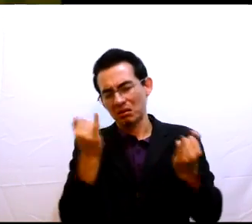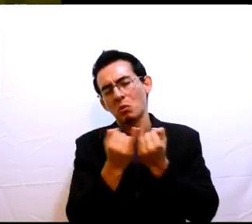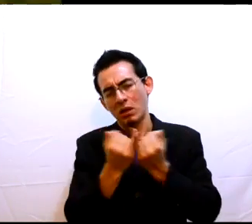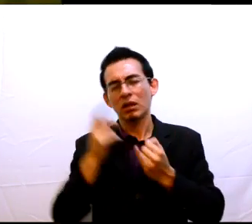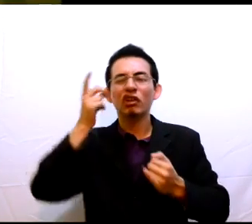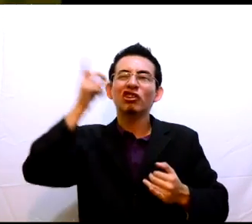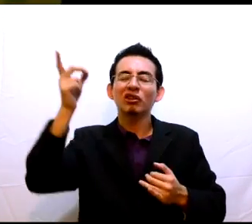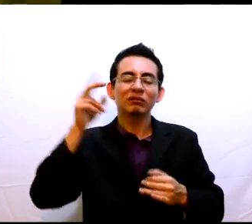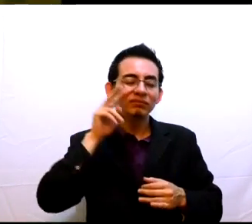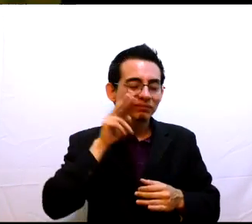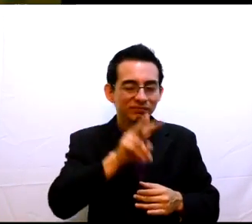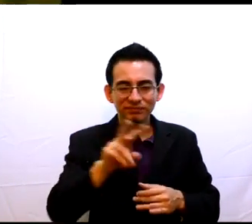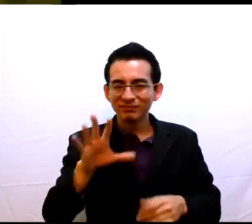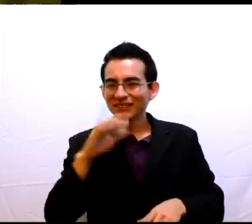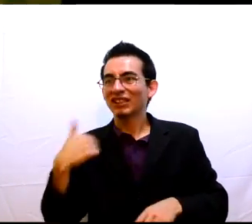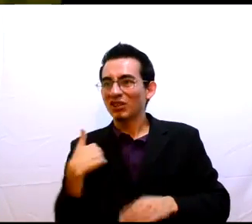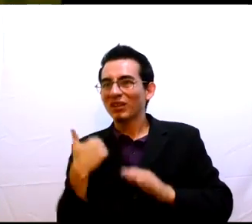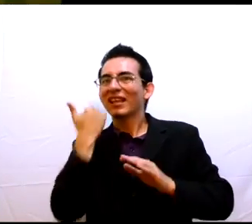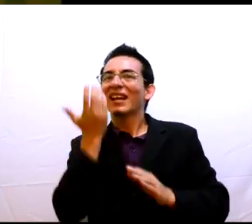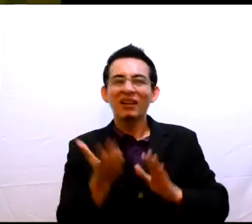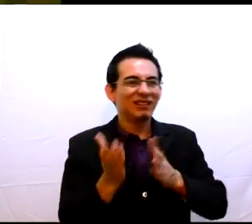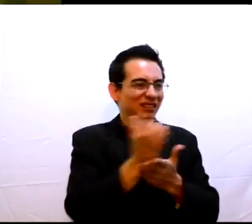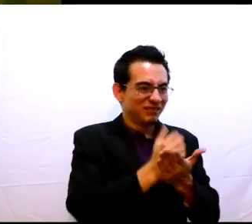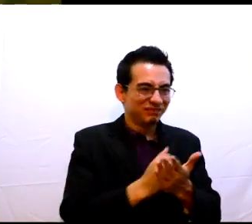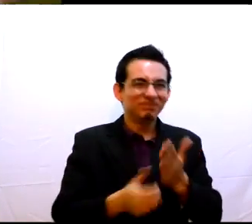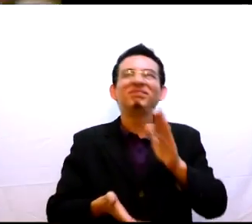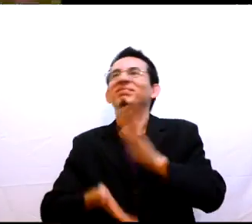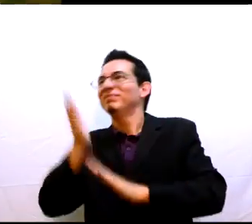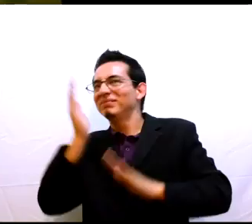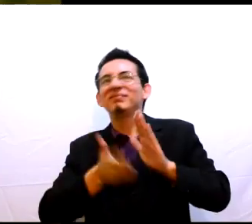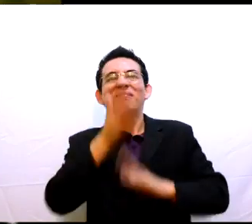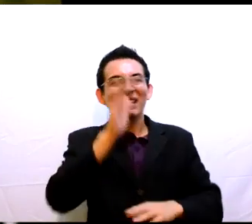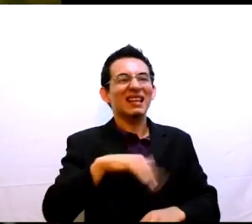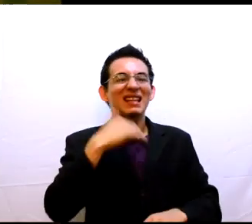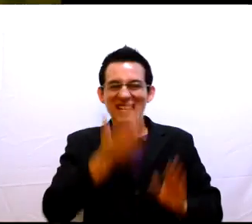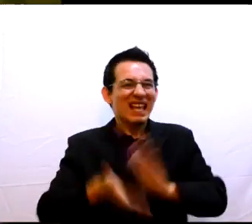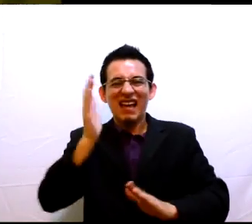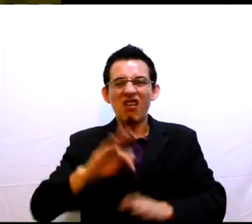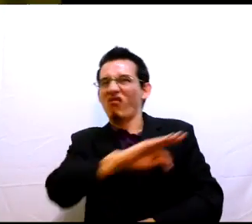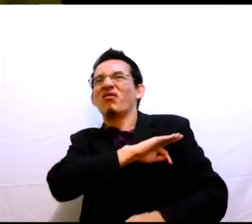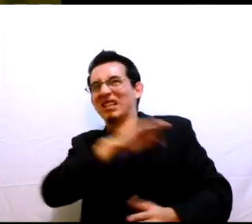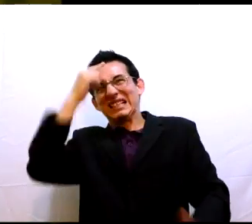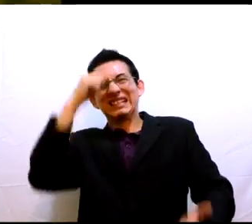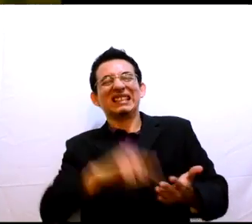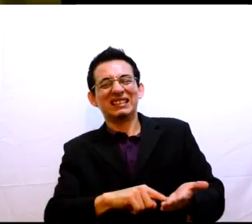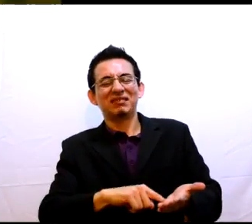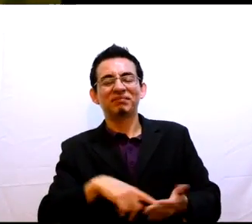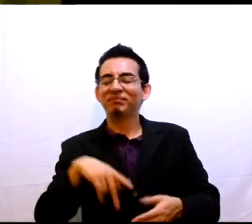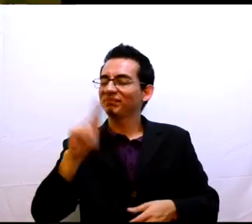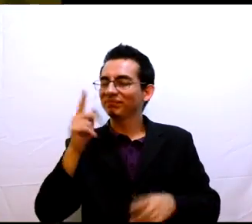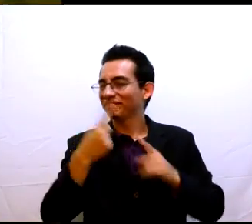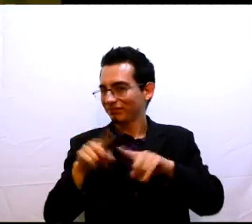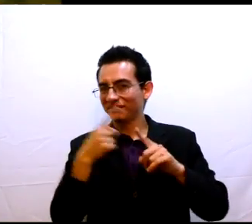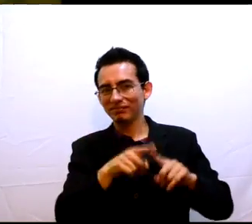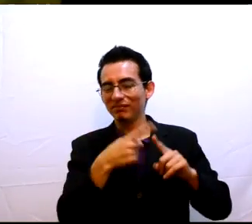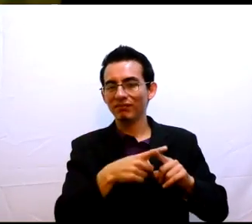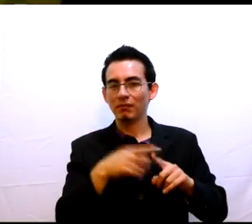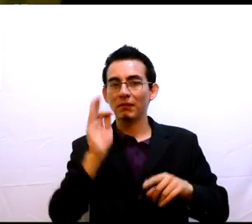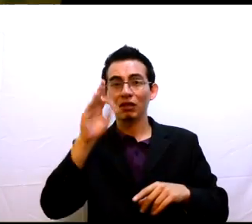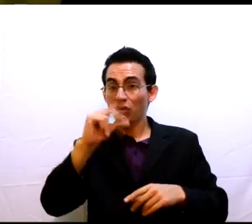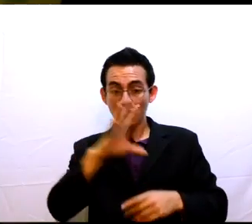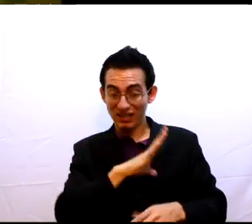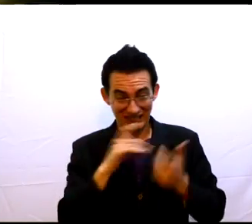porque podemos decir hermanos pues por fe y si los mandamos por fe obviamente sí pero si aquí no hay un sostén